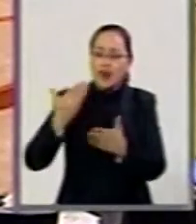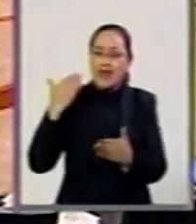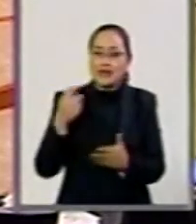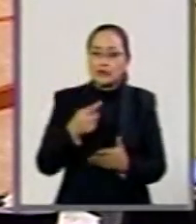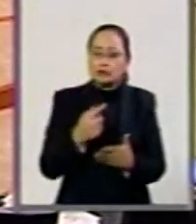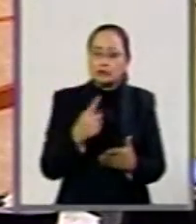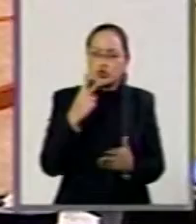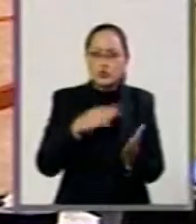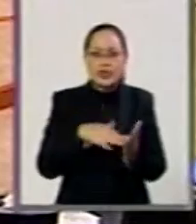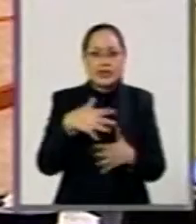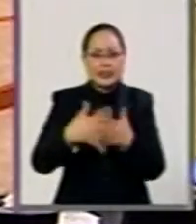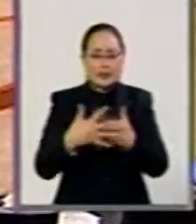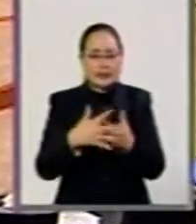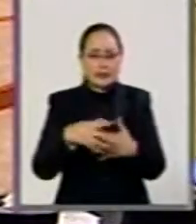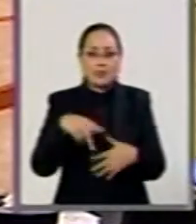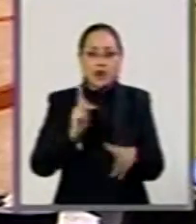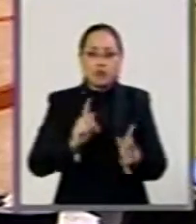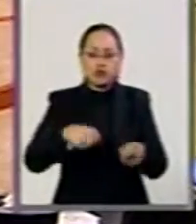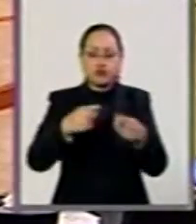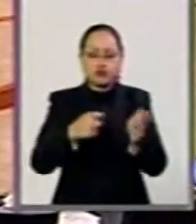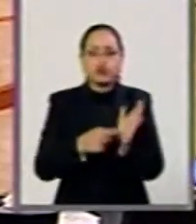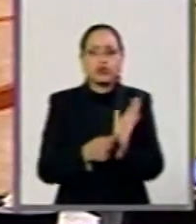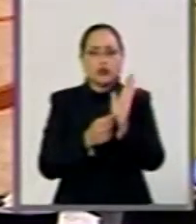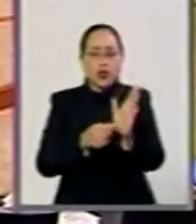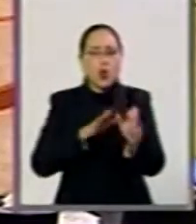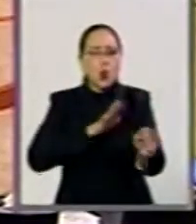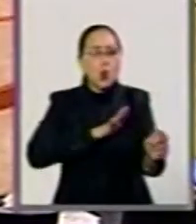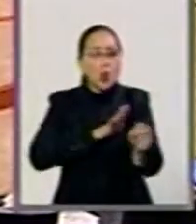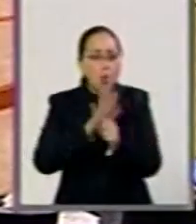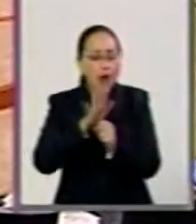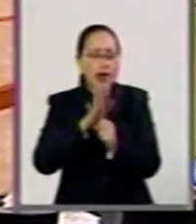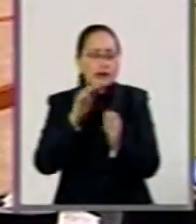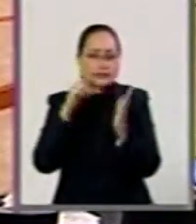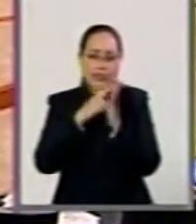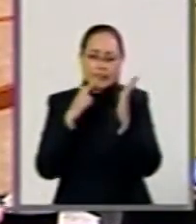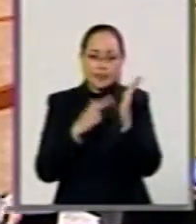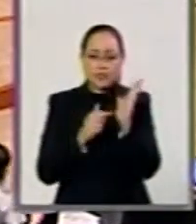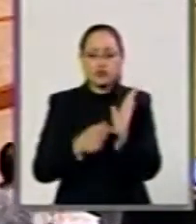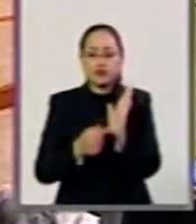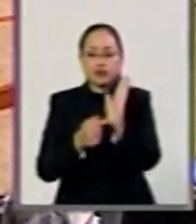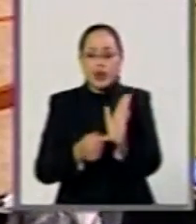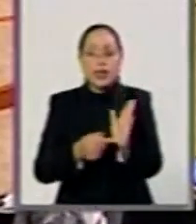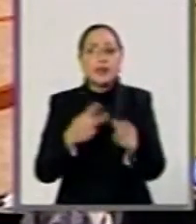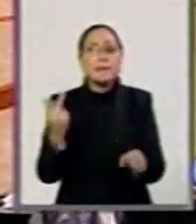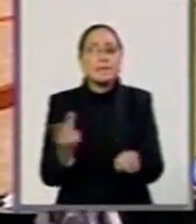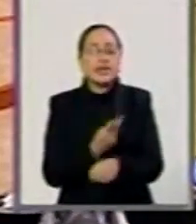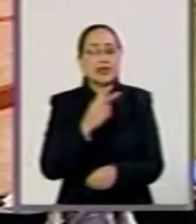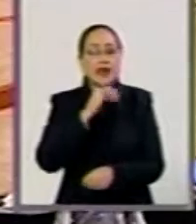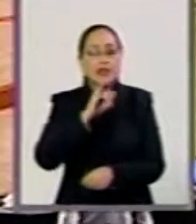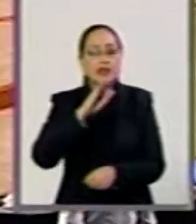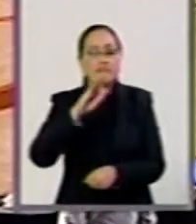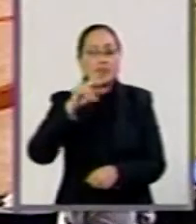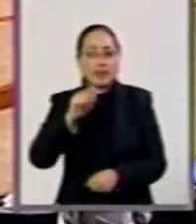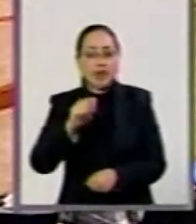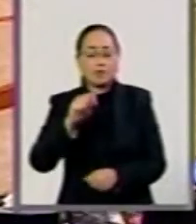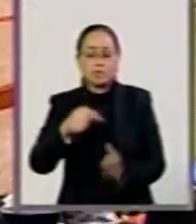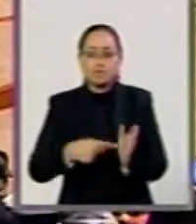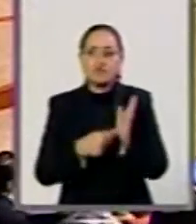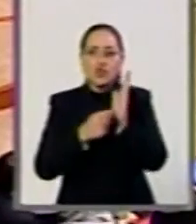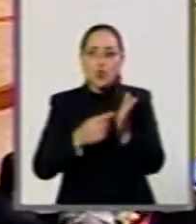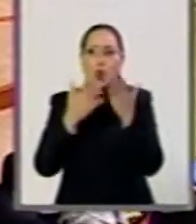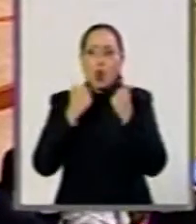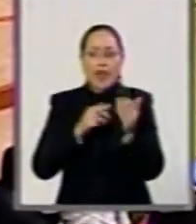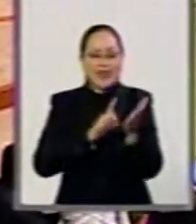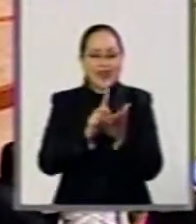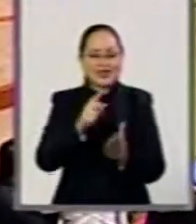fecha no ha emitido los lineamientos de derechos de las audiencias. ¿Qué pasa si el IFT no emite los lineamientos de derechos de las audiencias?